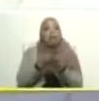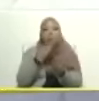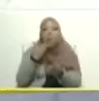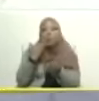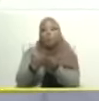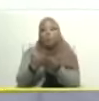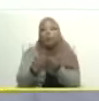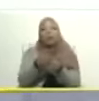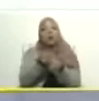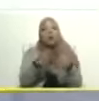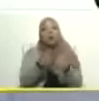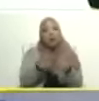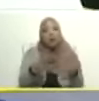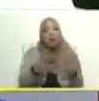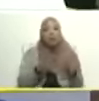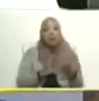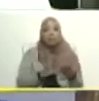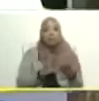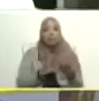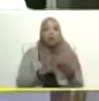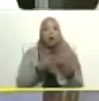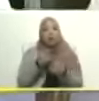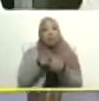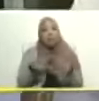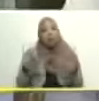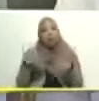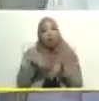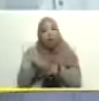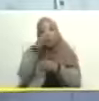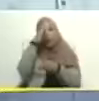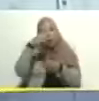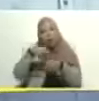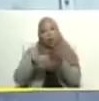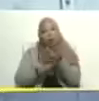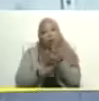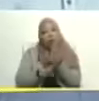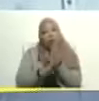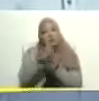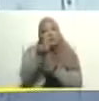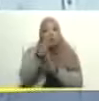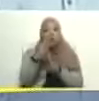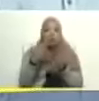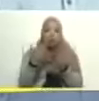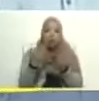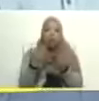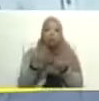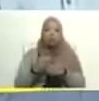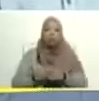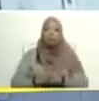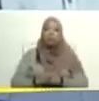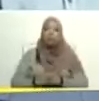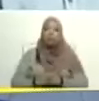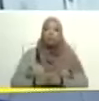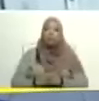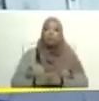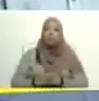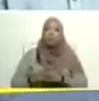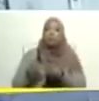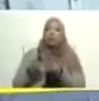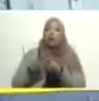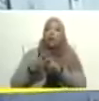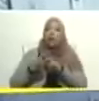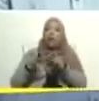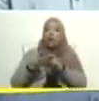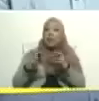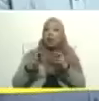en disposición de que se avance en ese tema. Así que hay un conjunto de temas que hemos